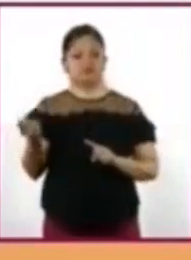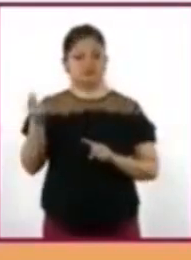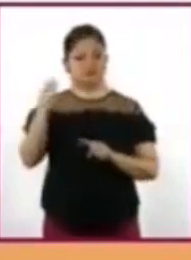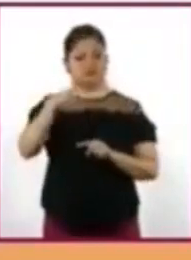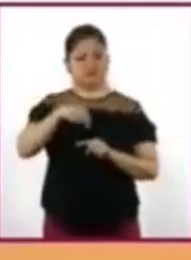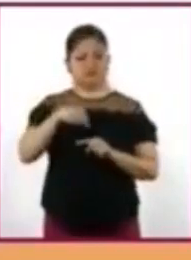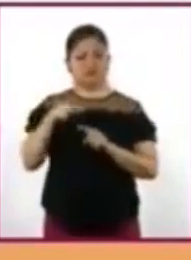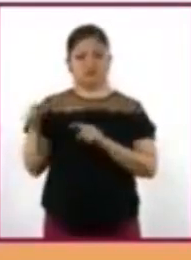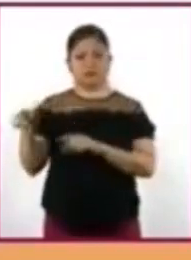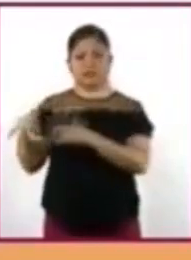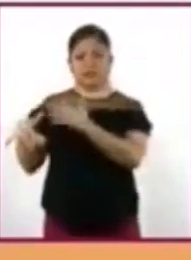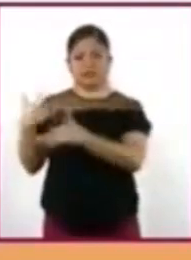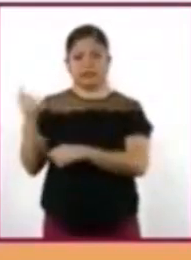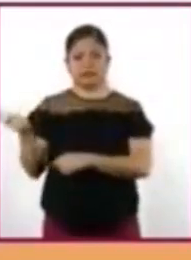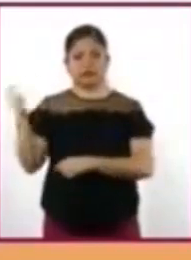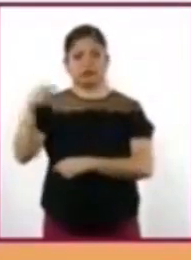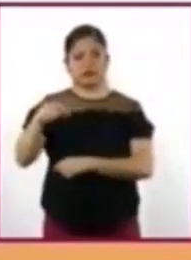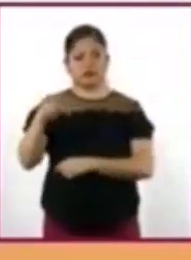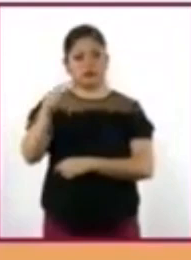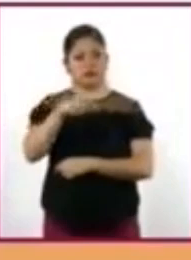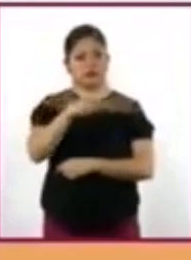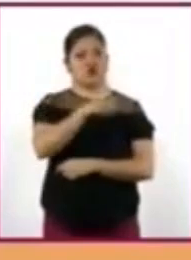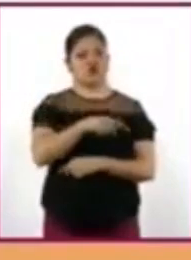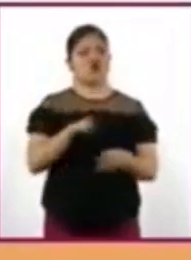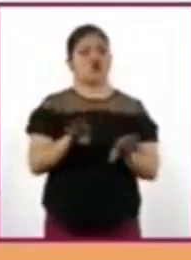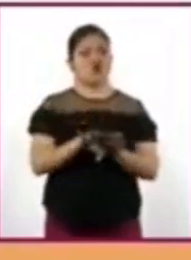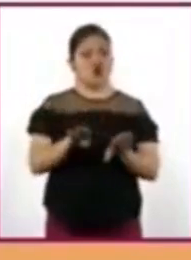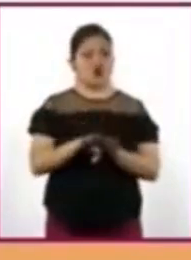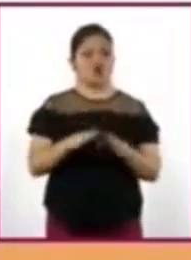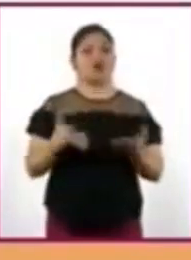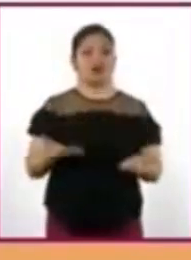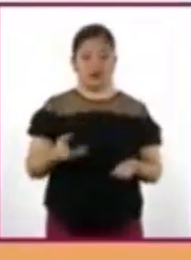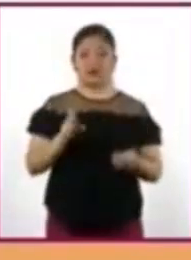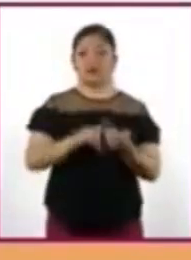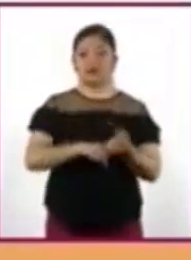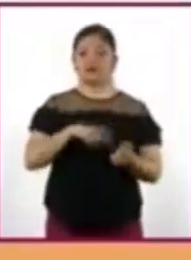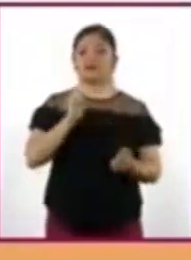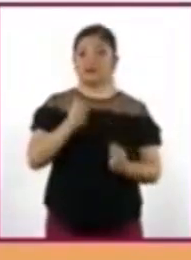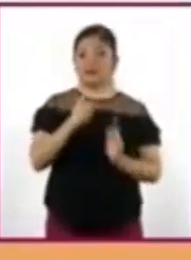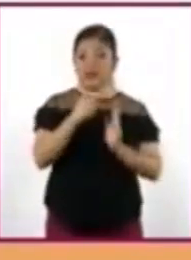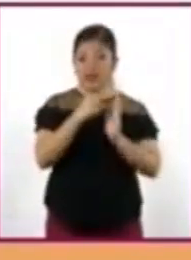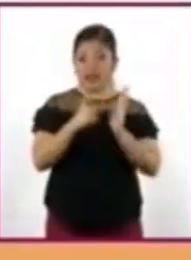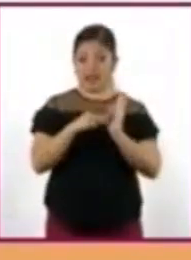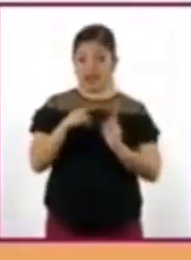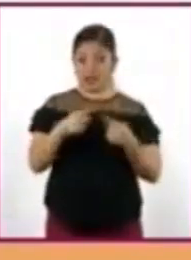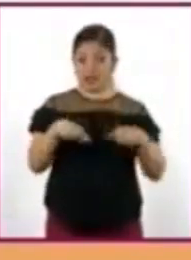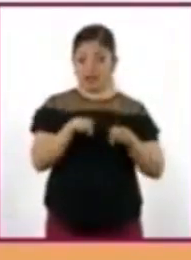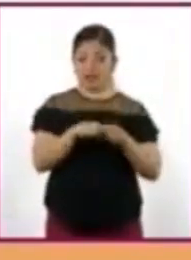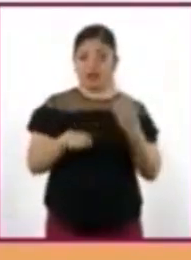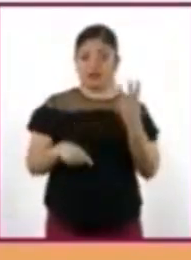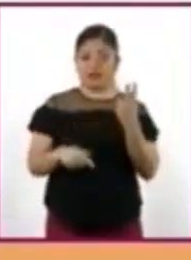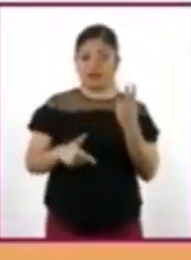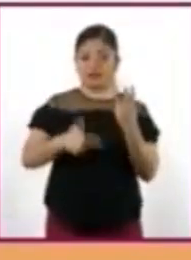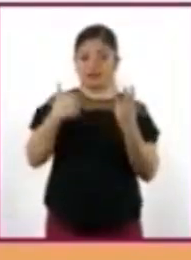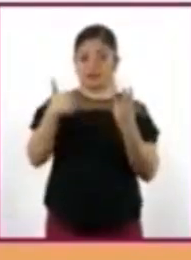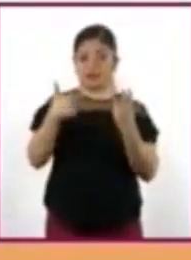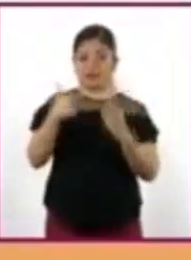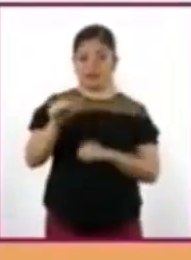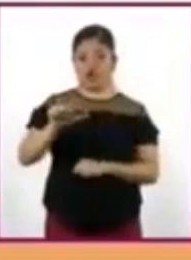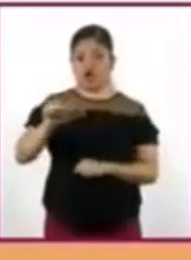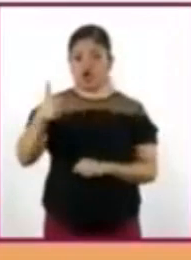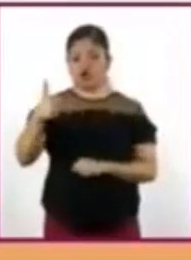¿Y el 15 a partir del 11? Entonces, la regla de la sucesión 3, 7,